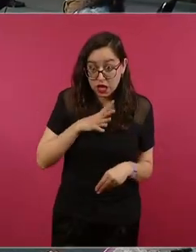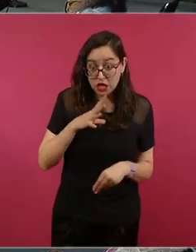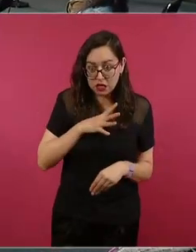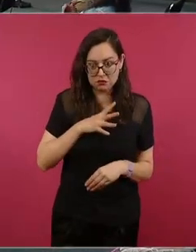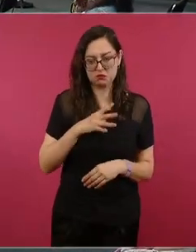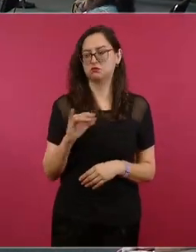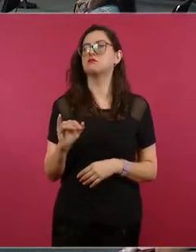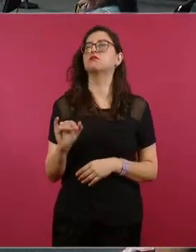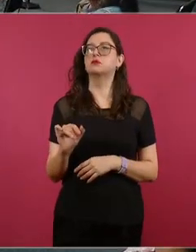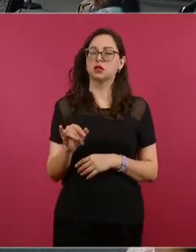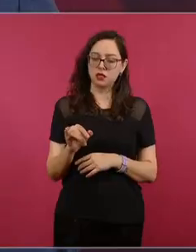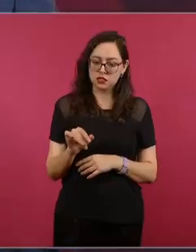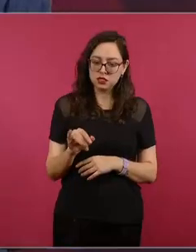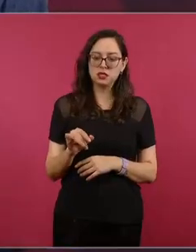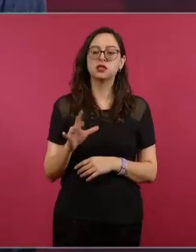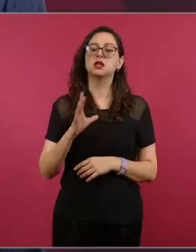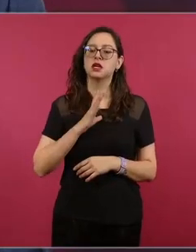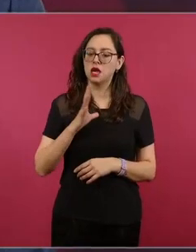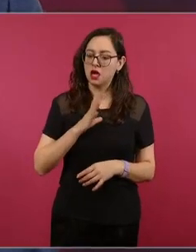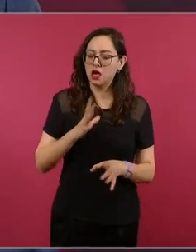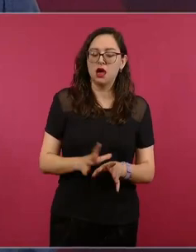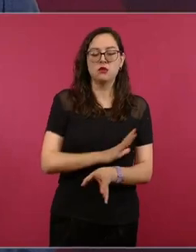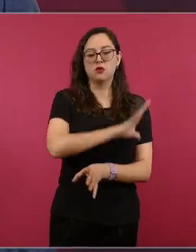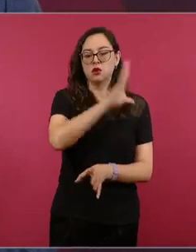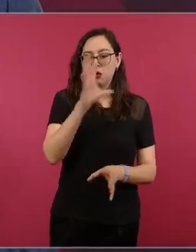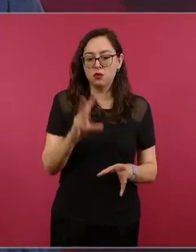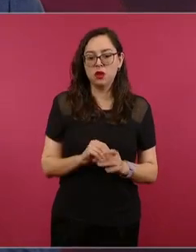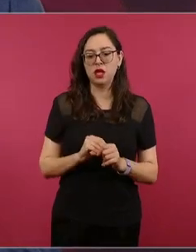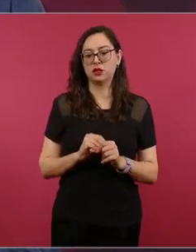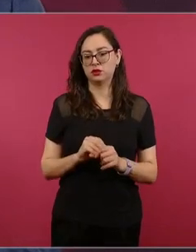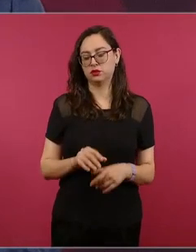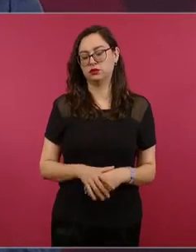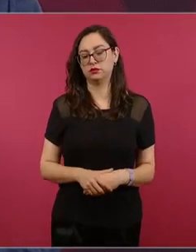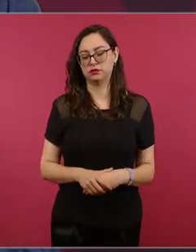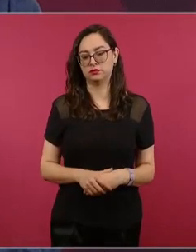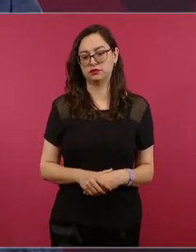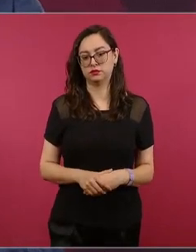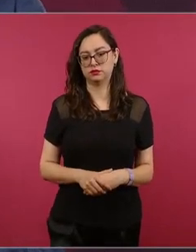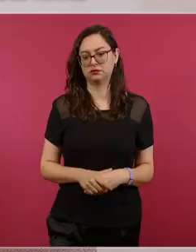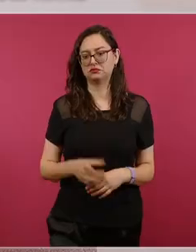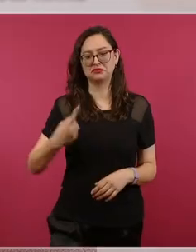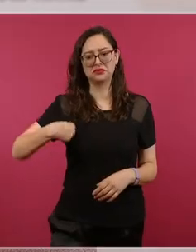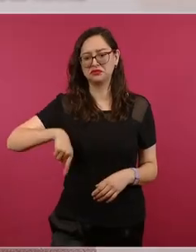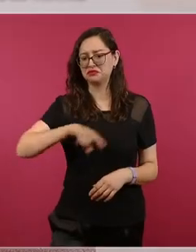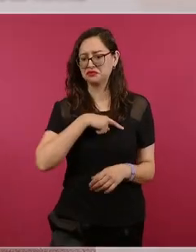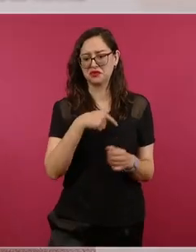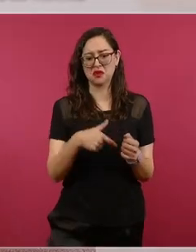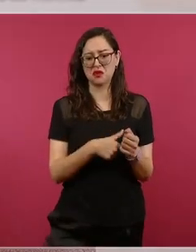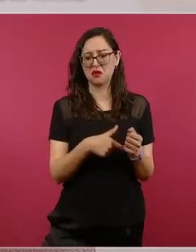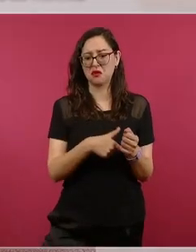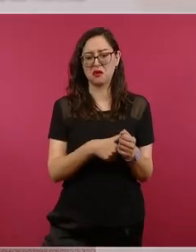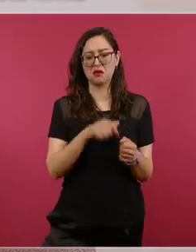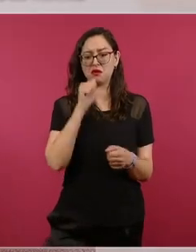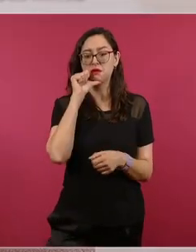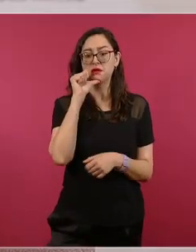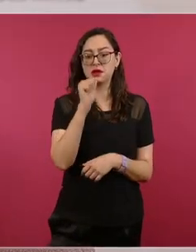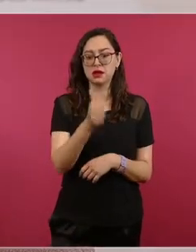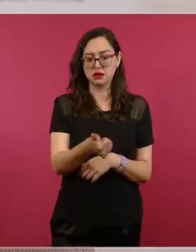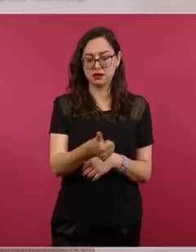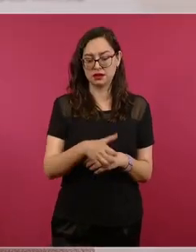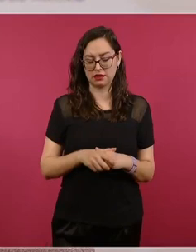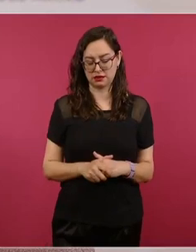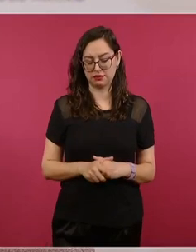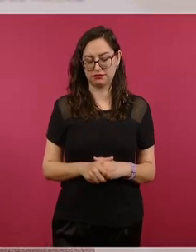desplazamiento forzado. Sí, todo lo que tengamos. Sí, nosotros no ocultamos información. O sea,